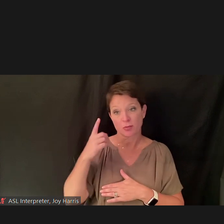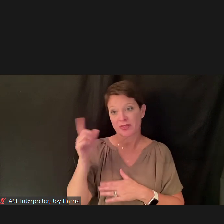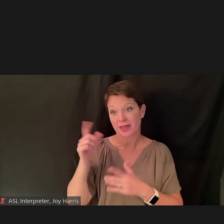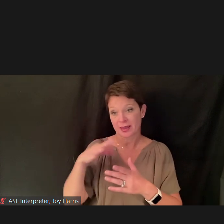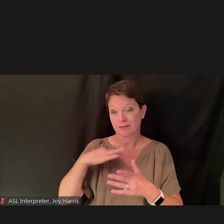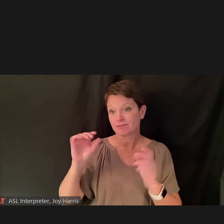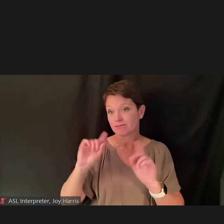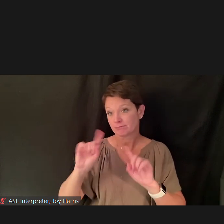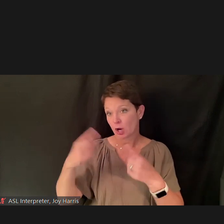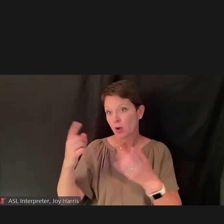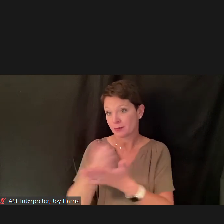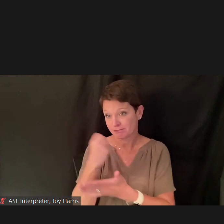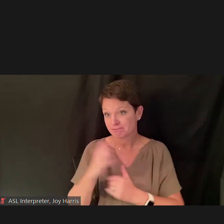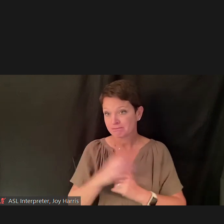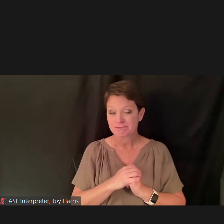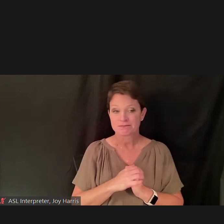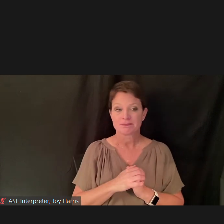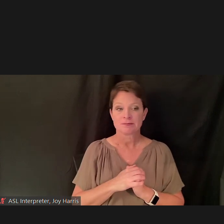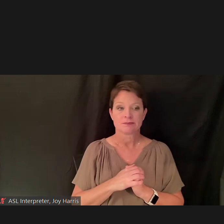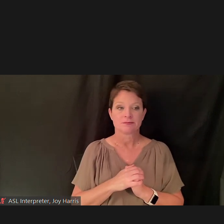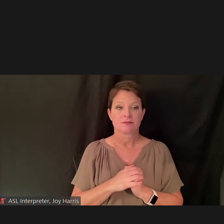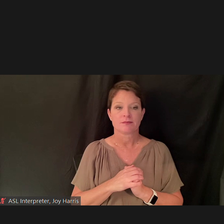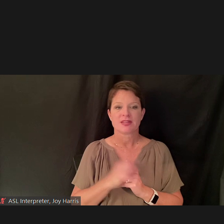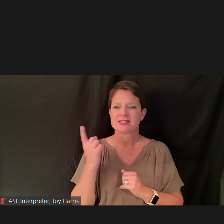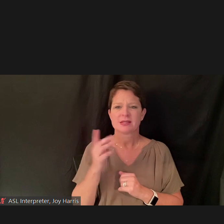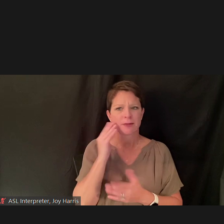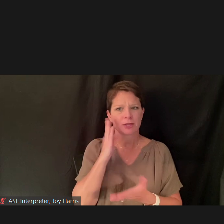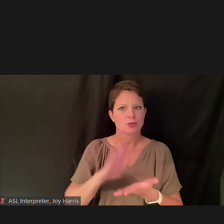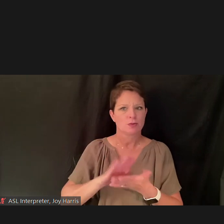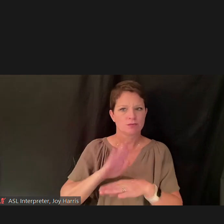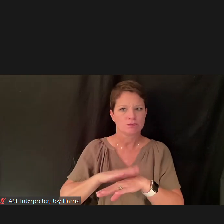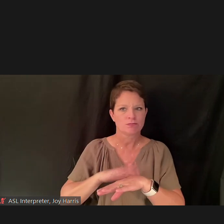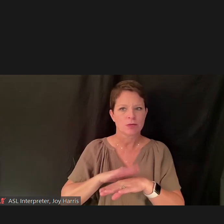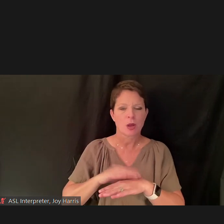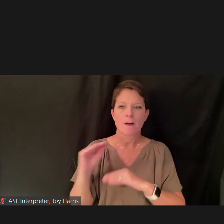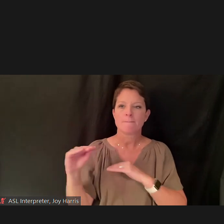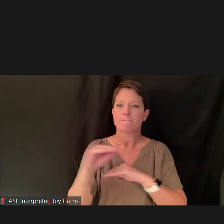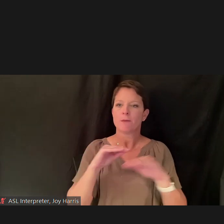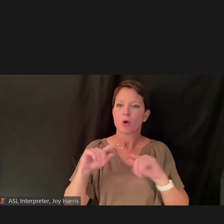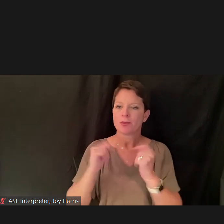Pueden llamar a las enfermeras del Departamento de Salud.